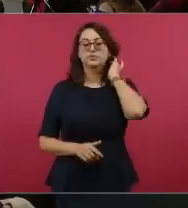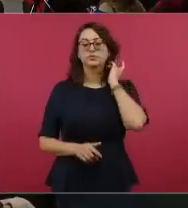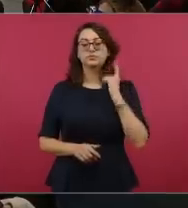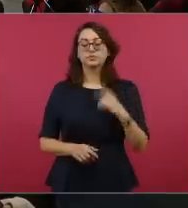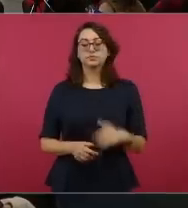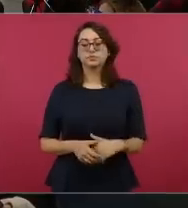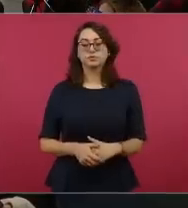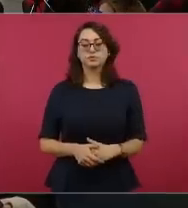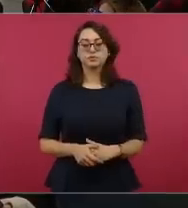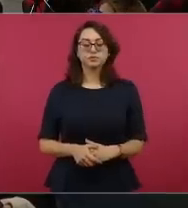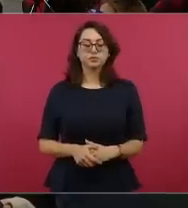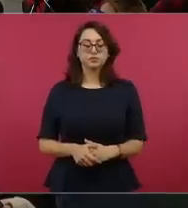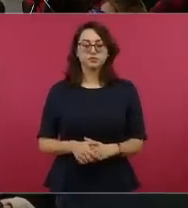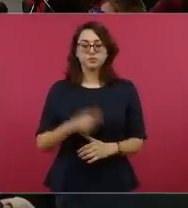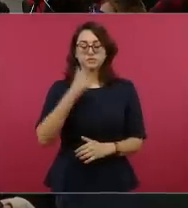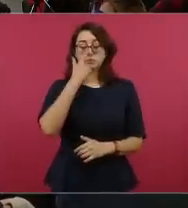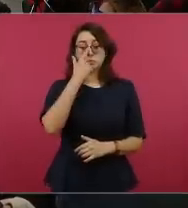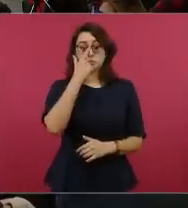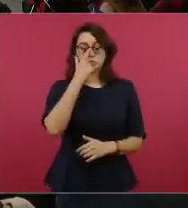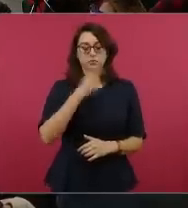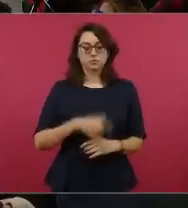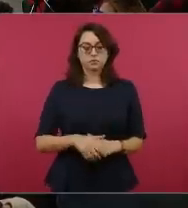eso es lo que cobraban